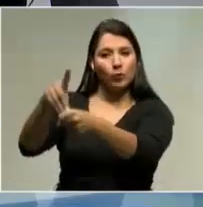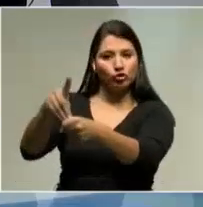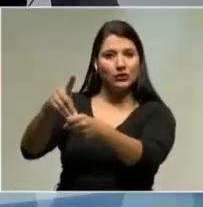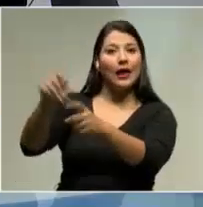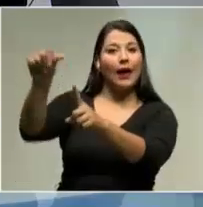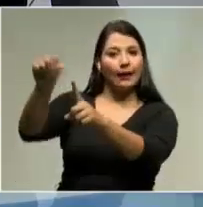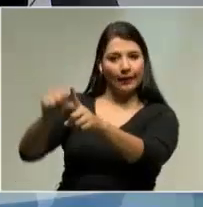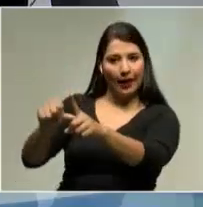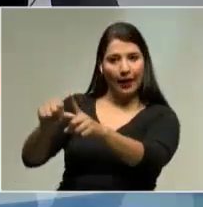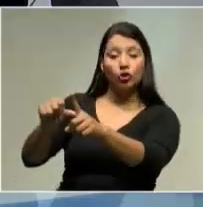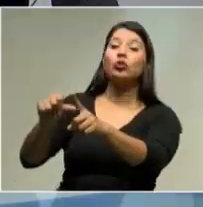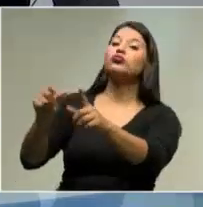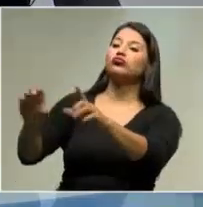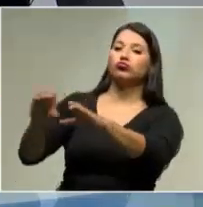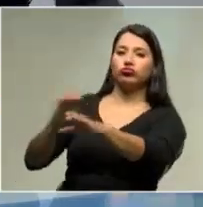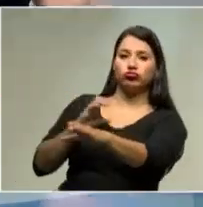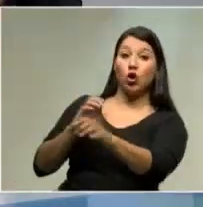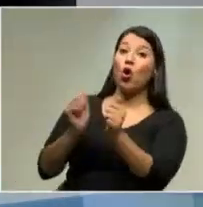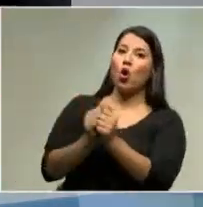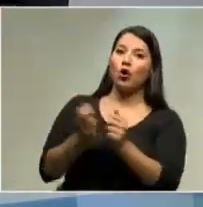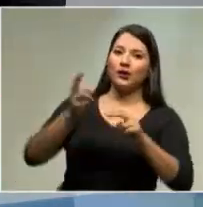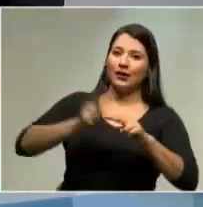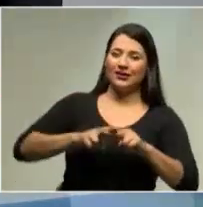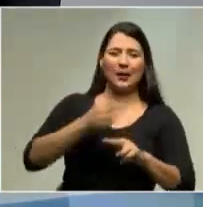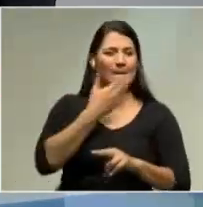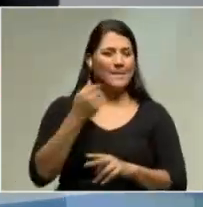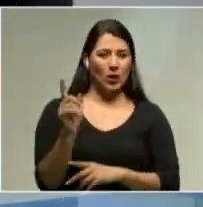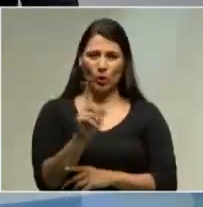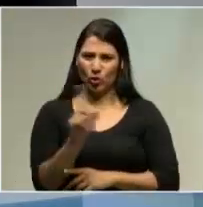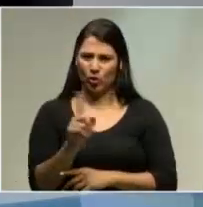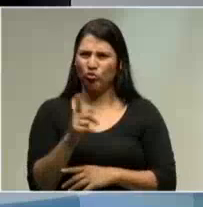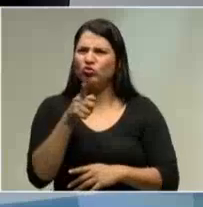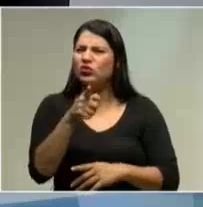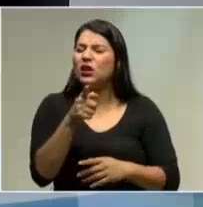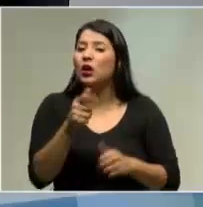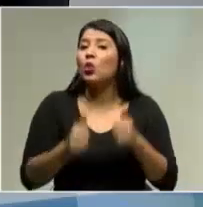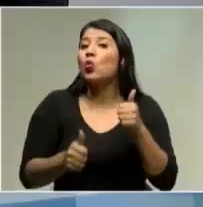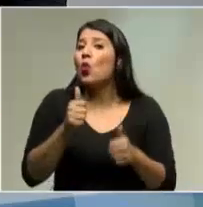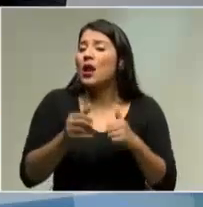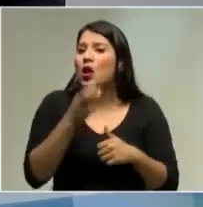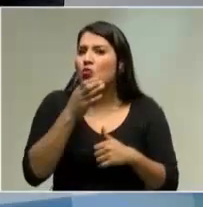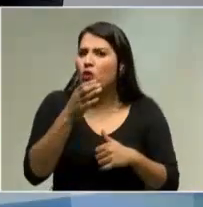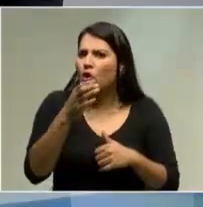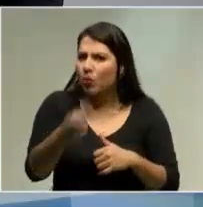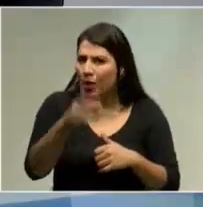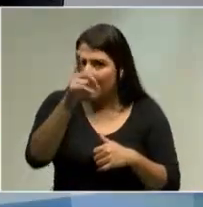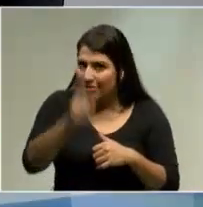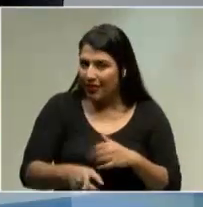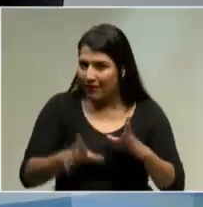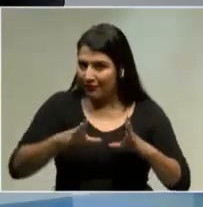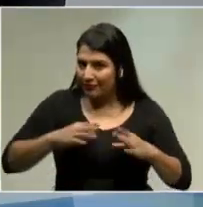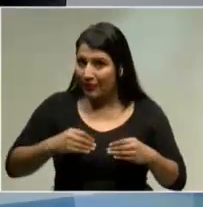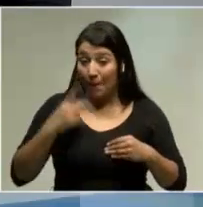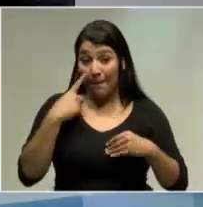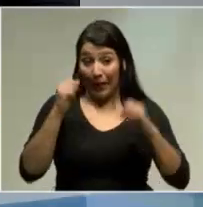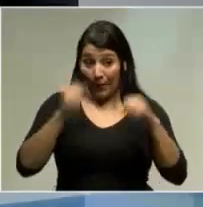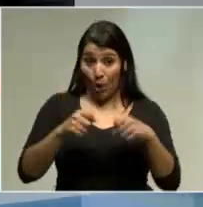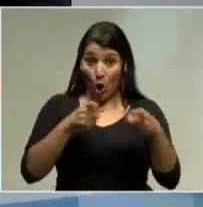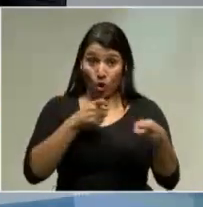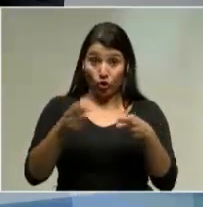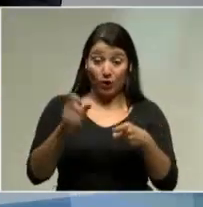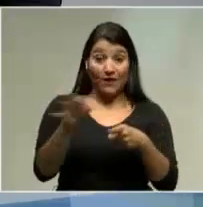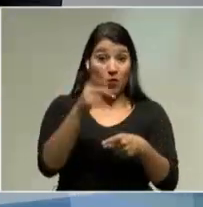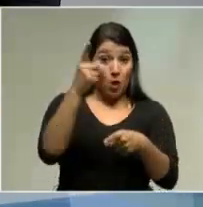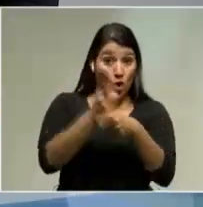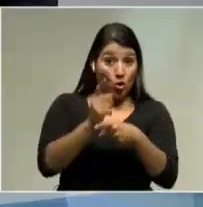por sobreendeudamiento. ¿Qué es lo que usted tiene que hacer? ¿Cuáles son las recomendaciones que le hacen los expertos para que haga un manejo